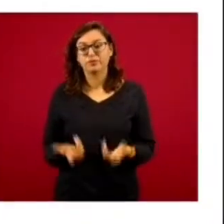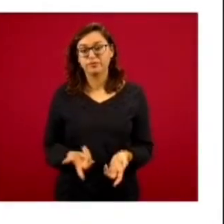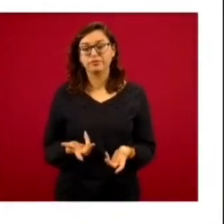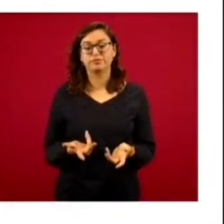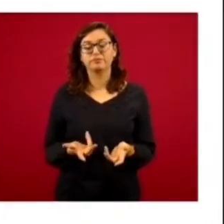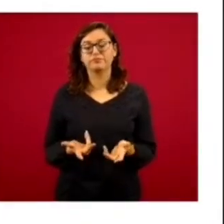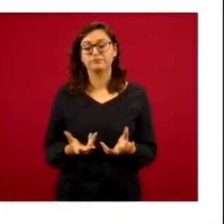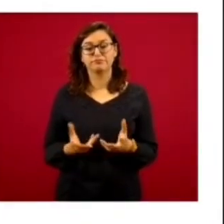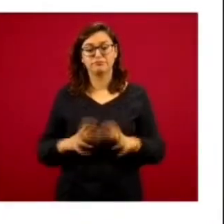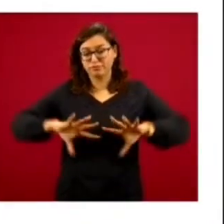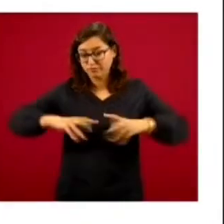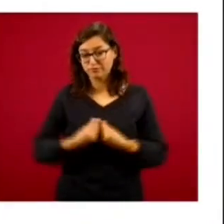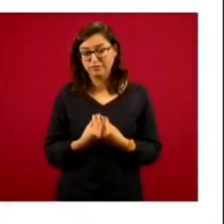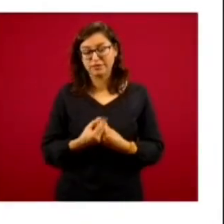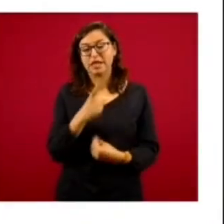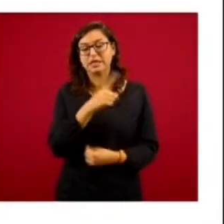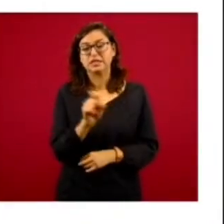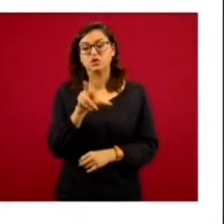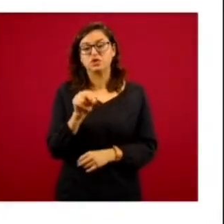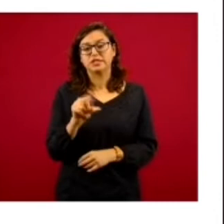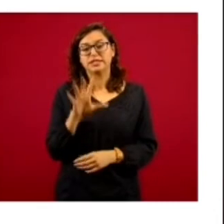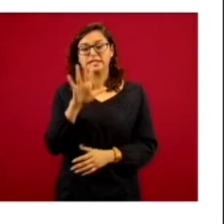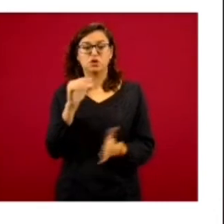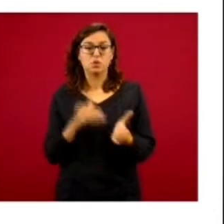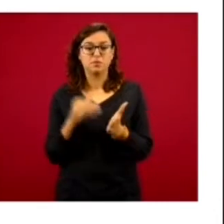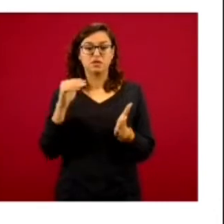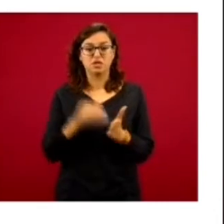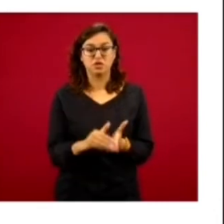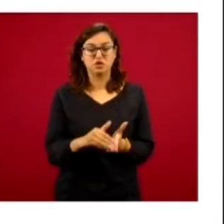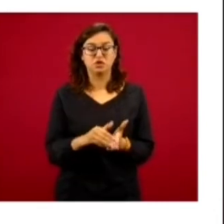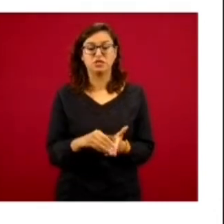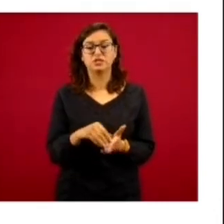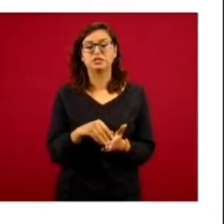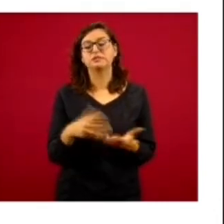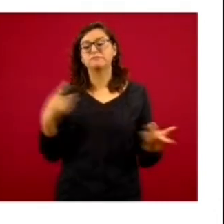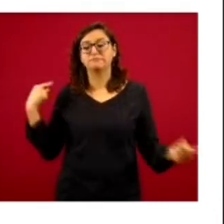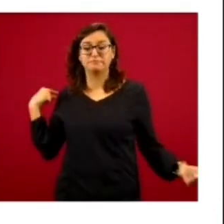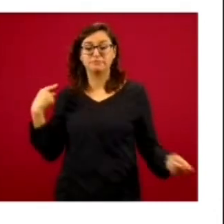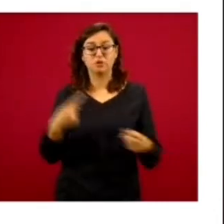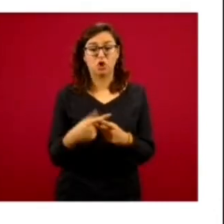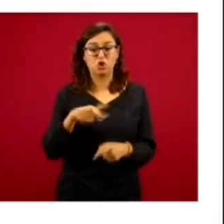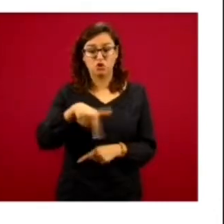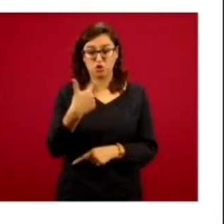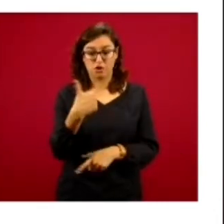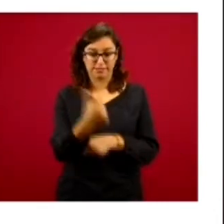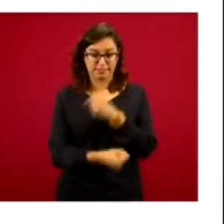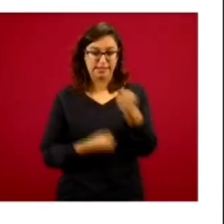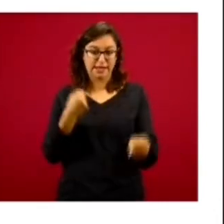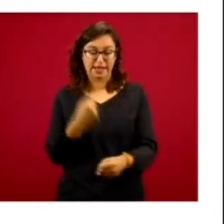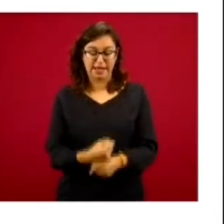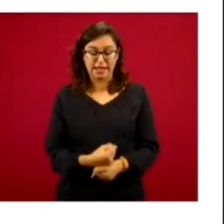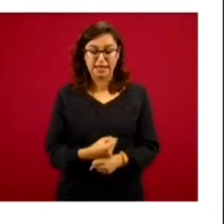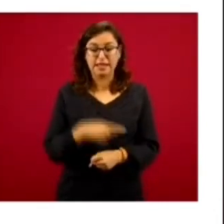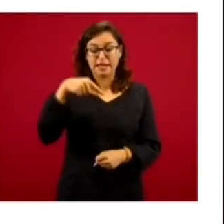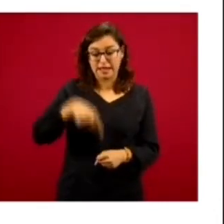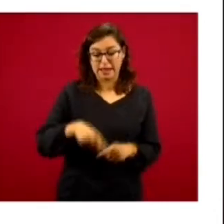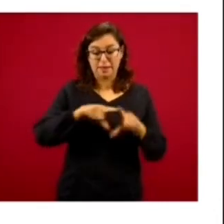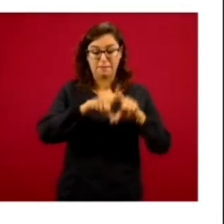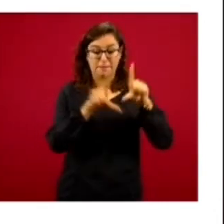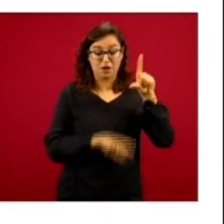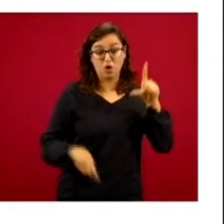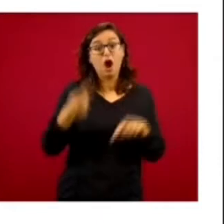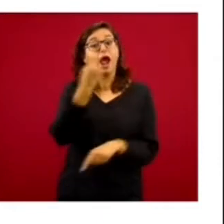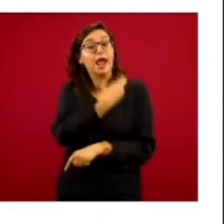y obtuvo ganancias por 185 millones en estos 12 años, que incluyeron servicios de publicidad en México y en España,